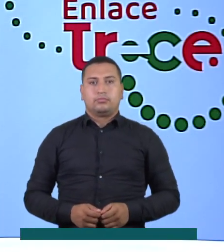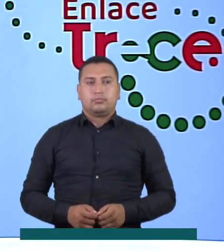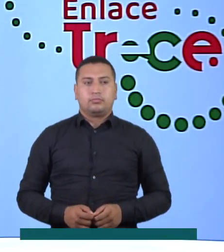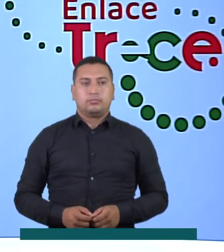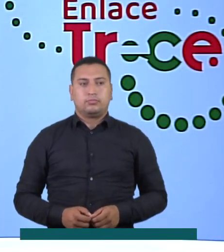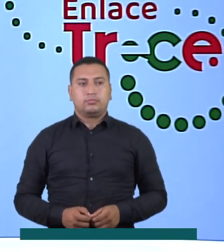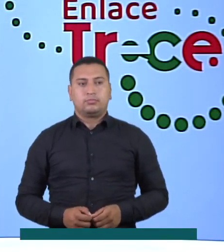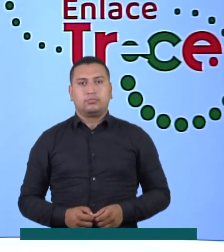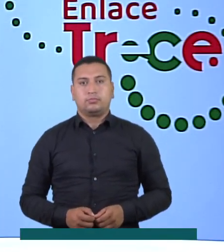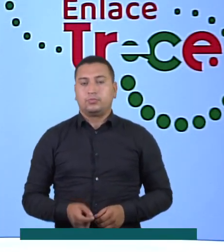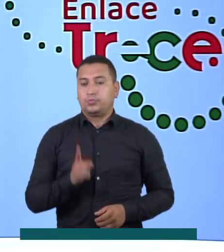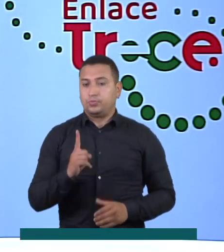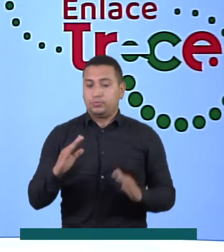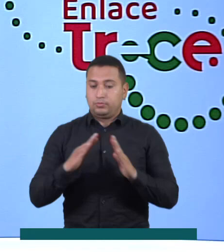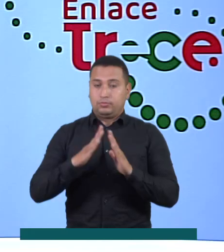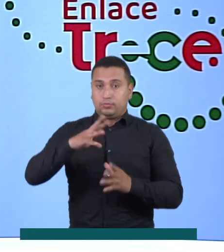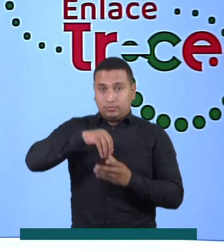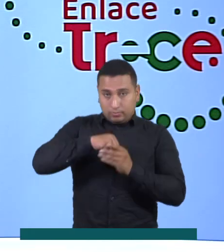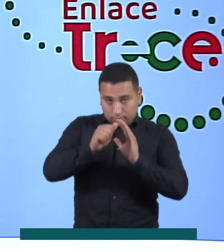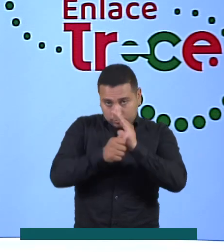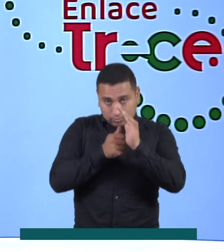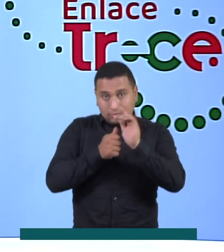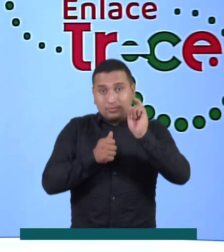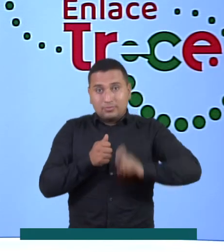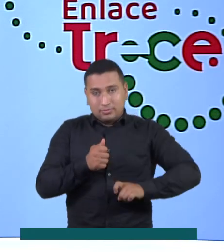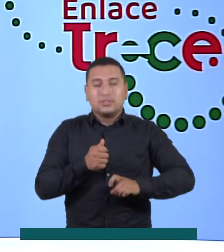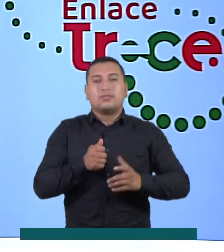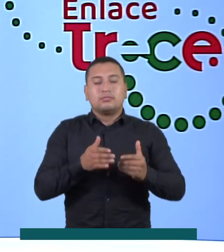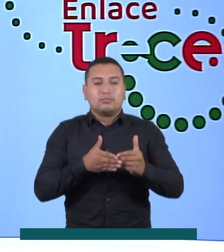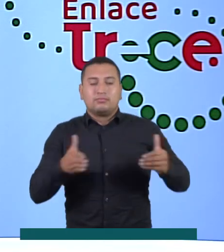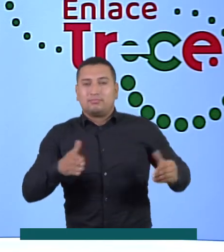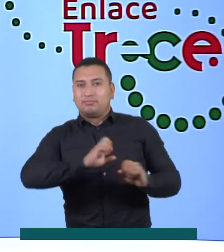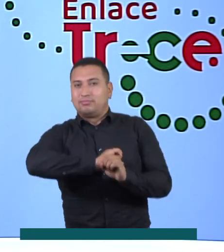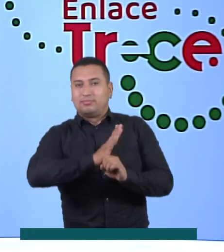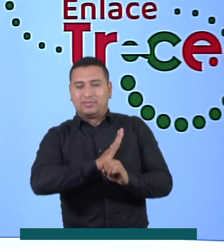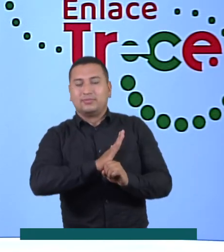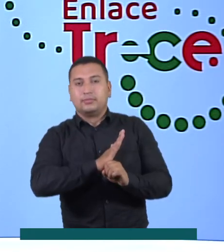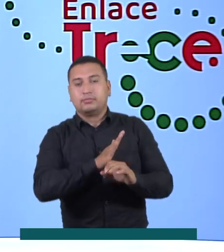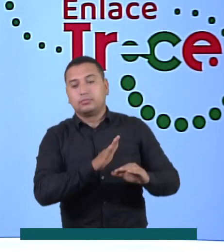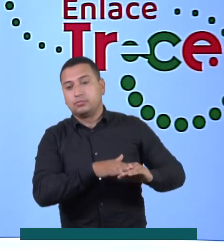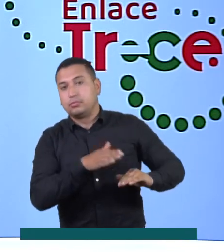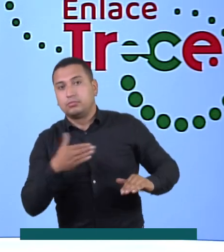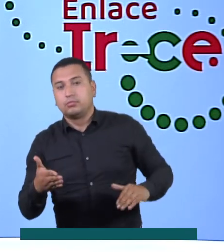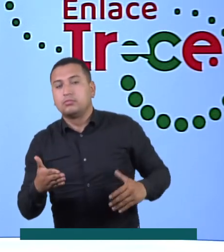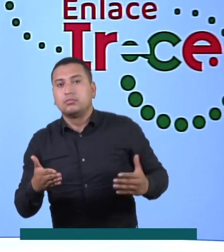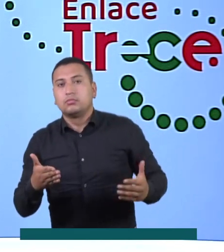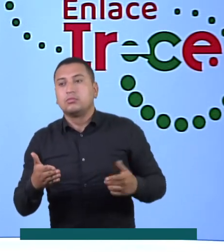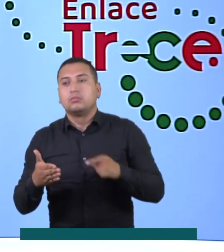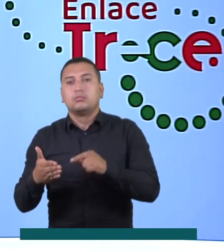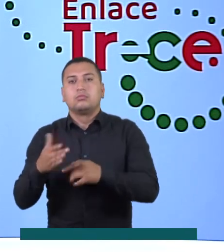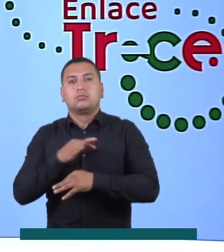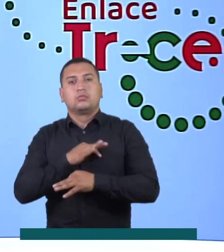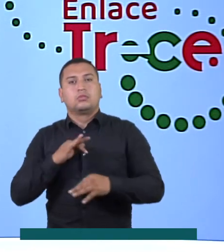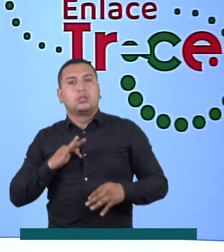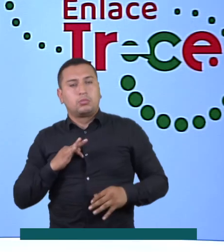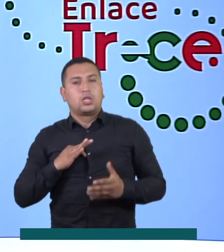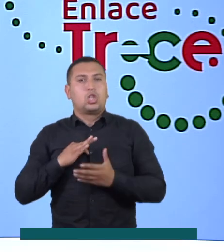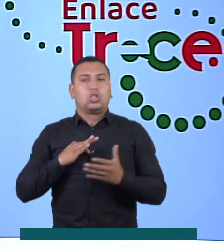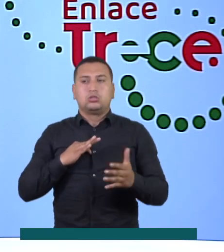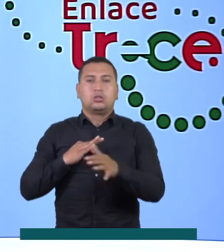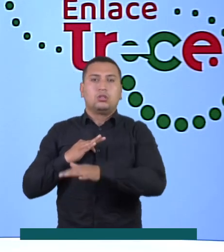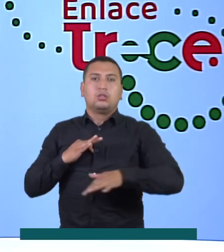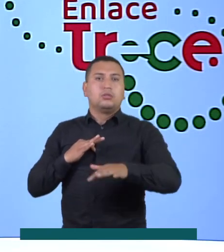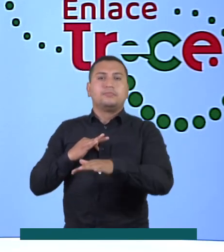Por el confinamiento y las prioridades que debieron manejarse durante pandemia, las operaciones de paladar hendido en zona rural de Boyacá se detuvieron